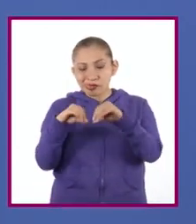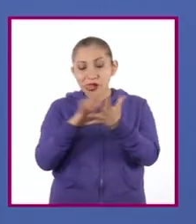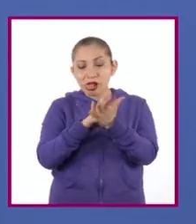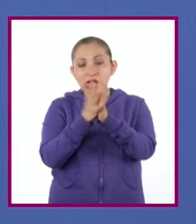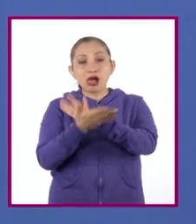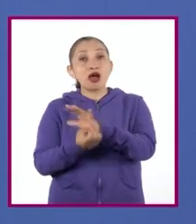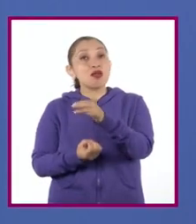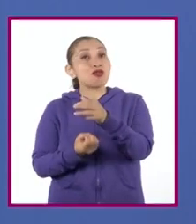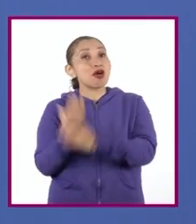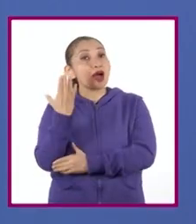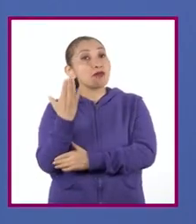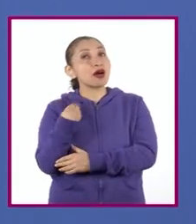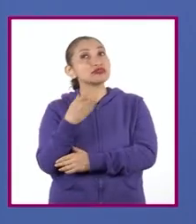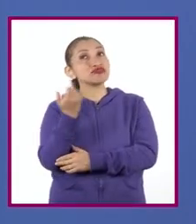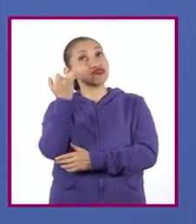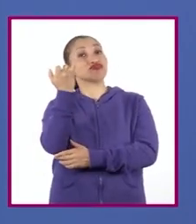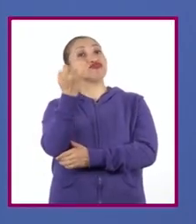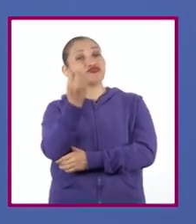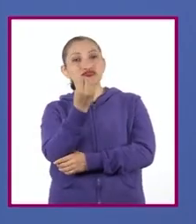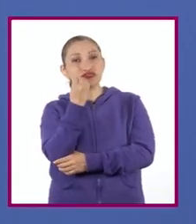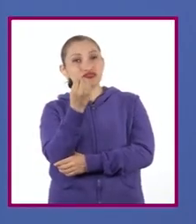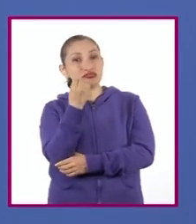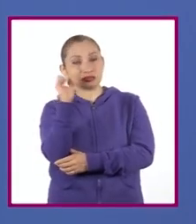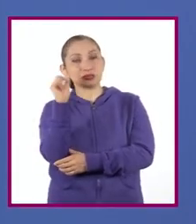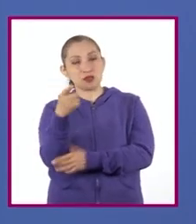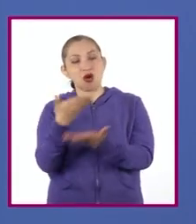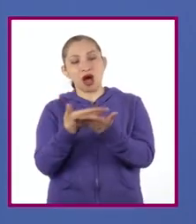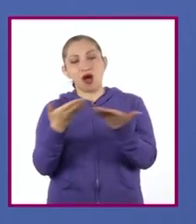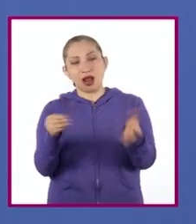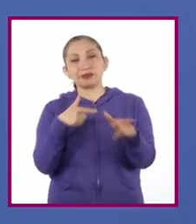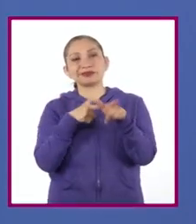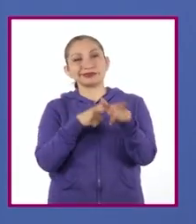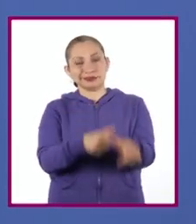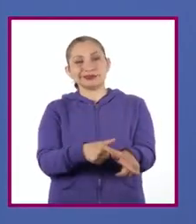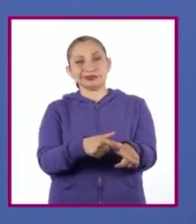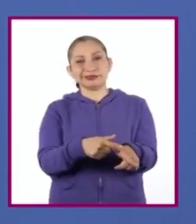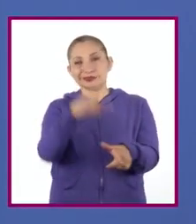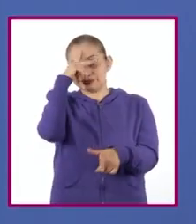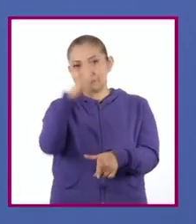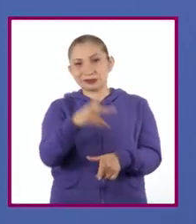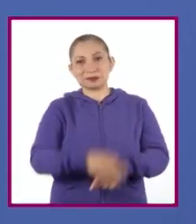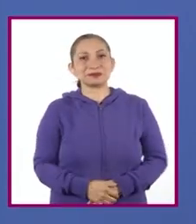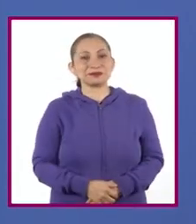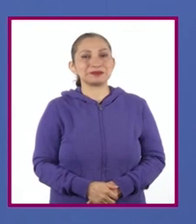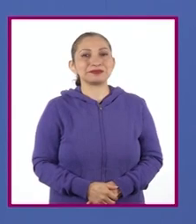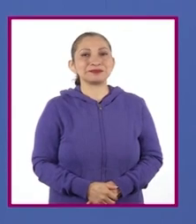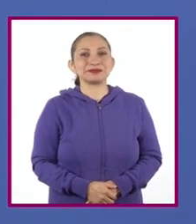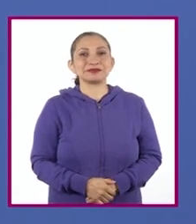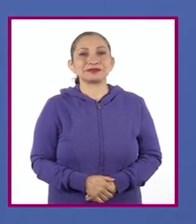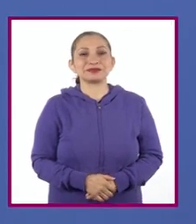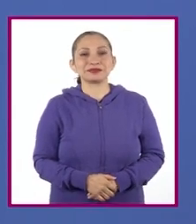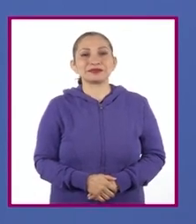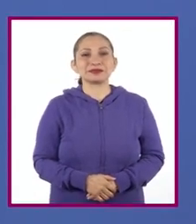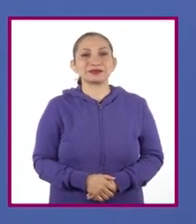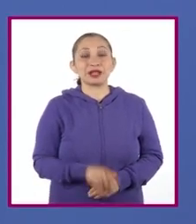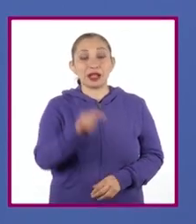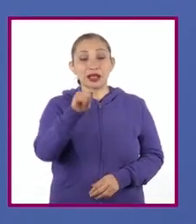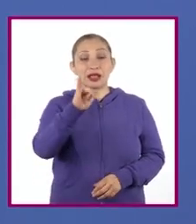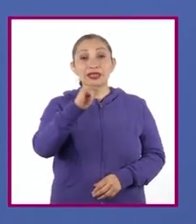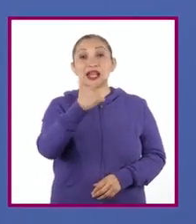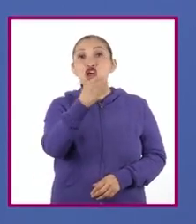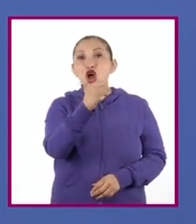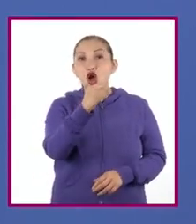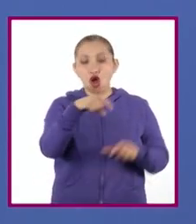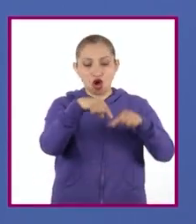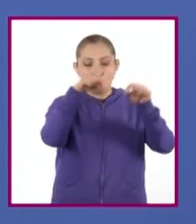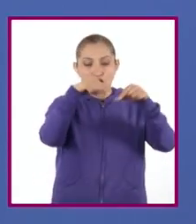generaron nuevas propuestas que son parte de la actual gastronomía mexicana. El trigo,